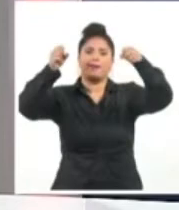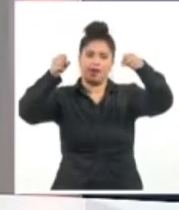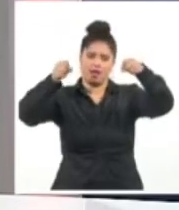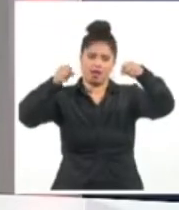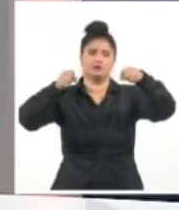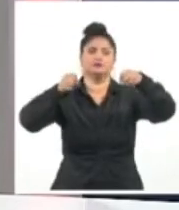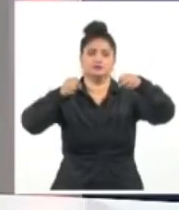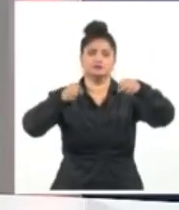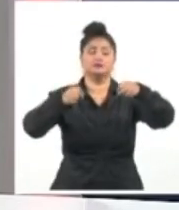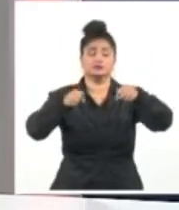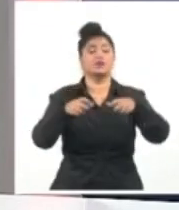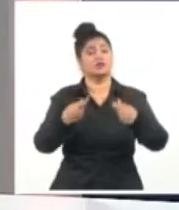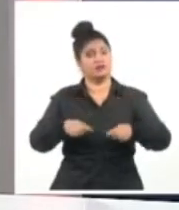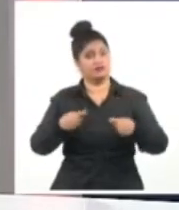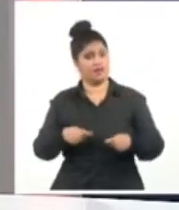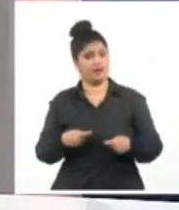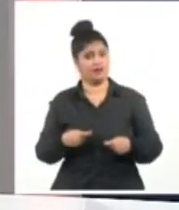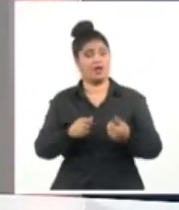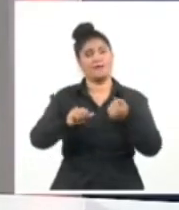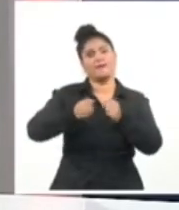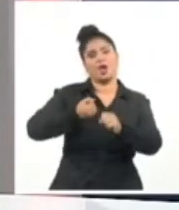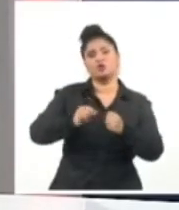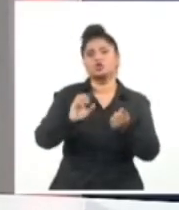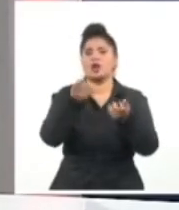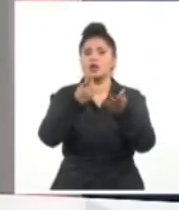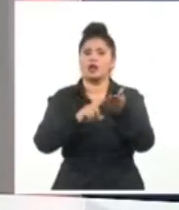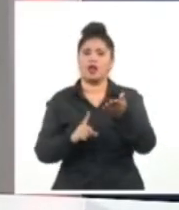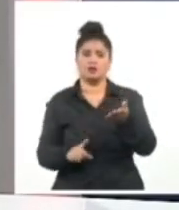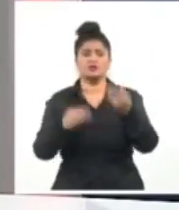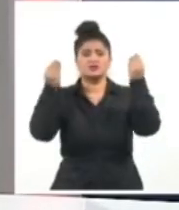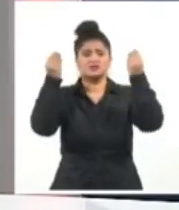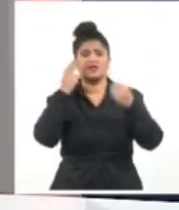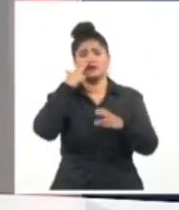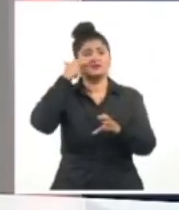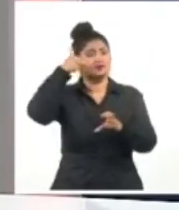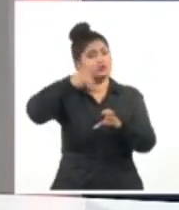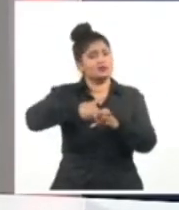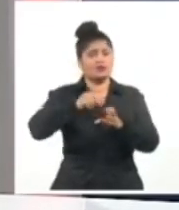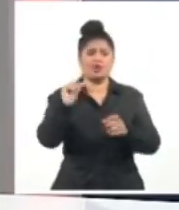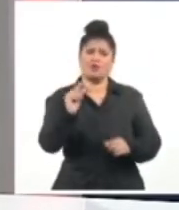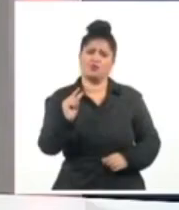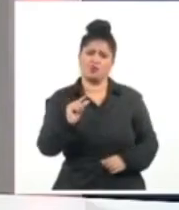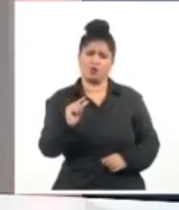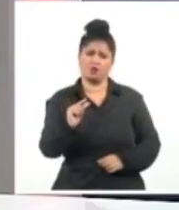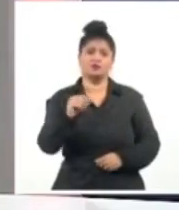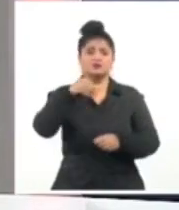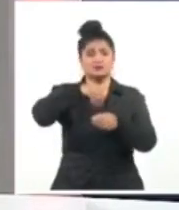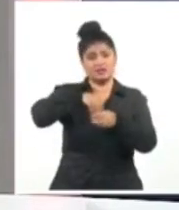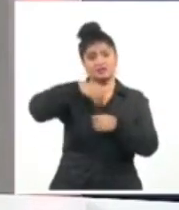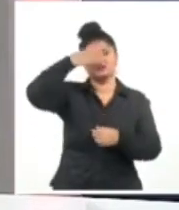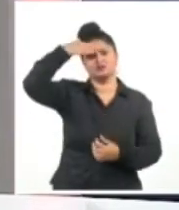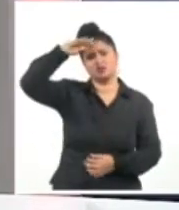energía en un contexto marcado por la carencia de combustible y limitaciones tecnológicas en las centrales térmicas del país.